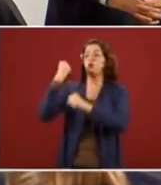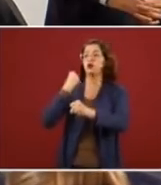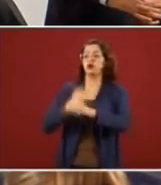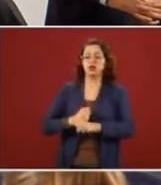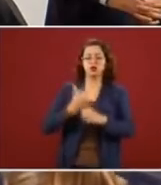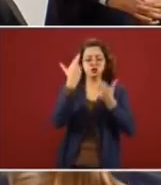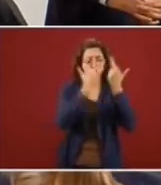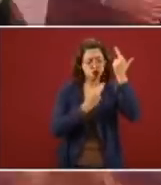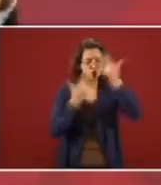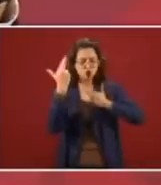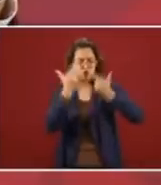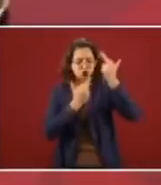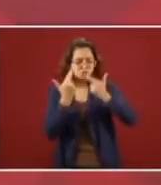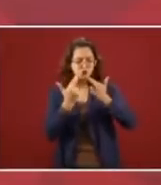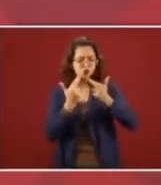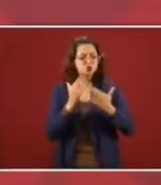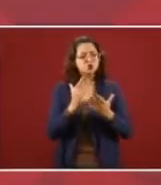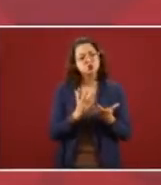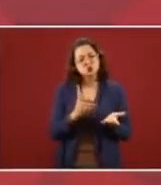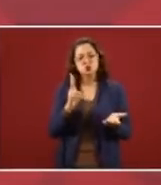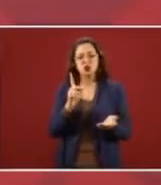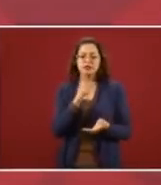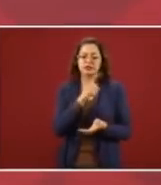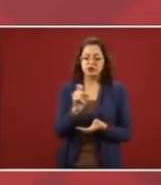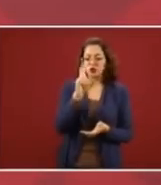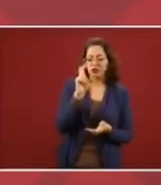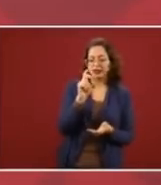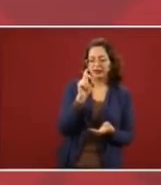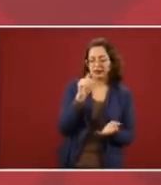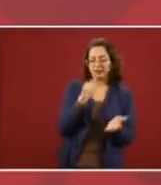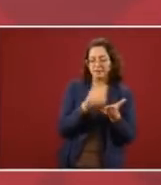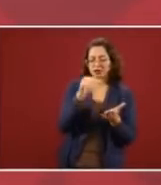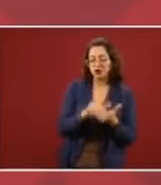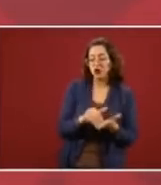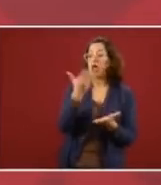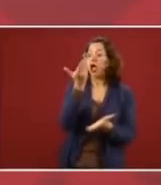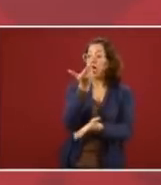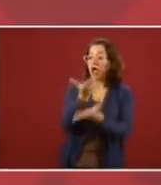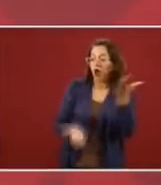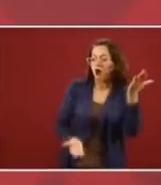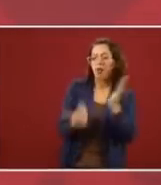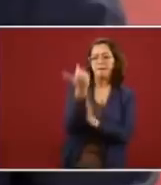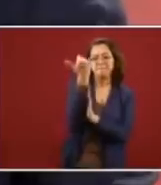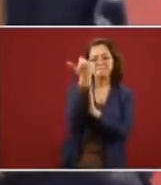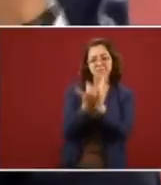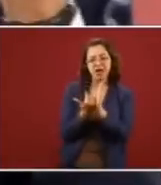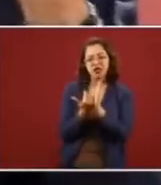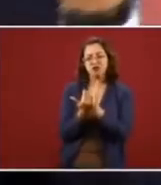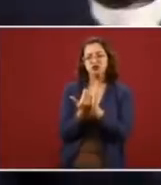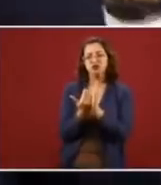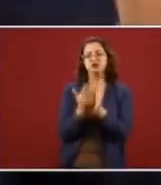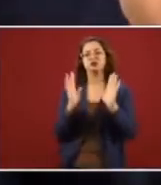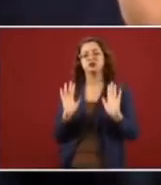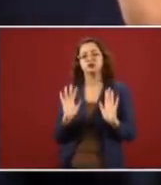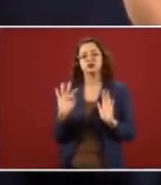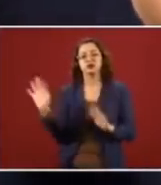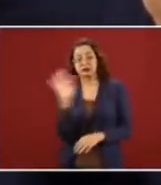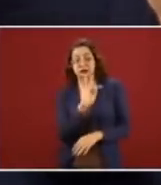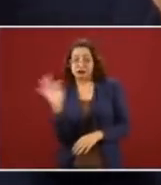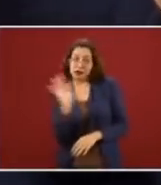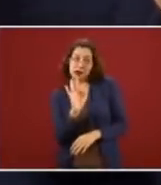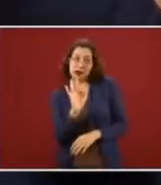del año pasado, ya transcurrió un tiempo y ahora ya este es el precio, que no tiene por qué ser